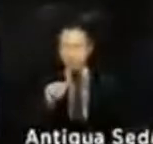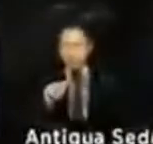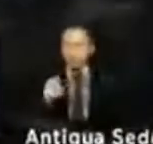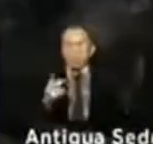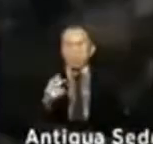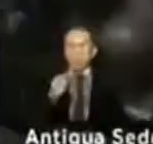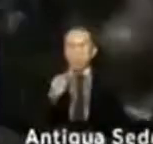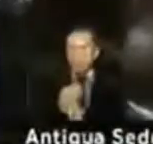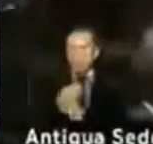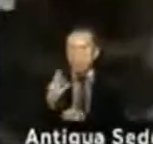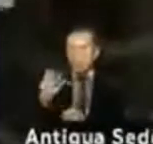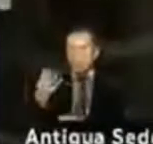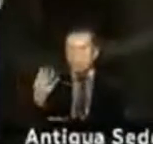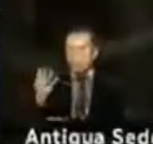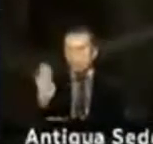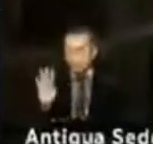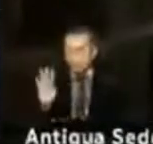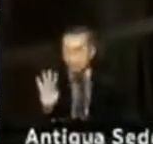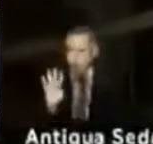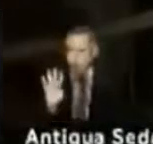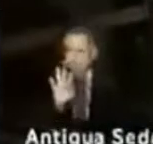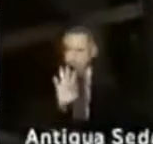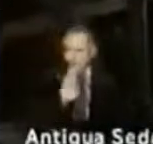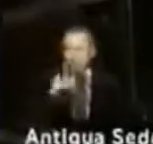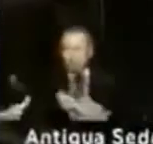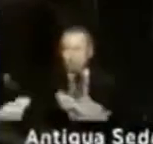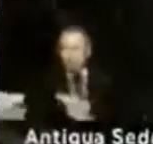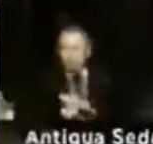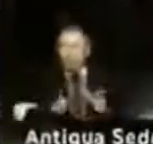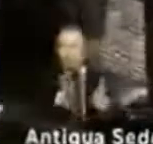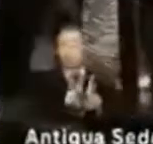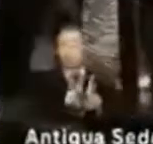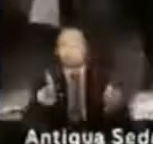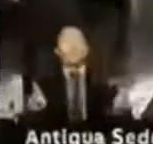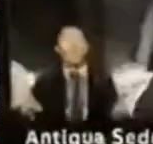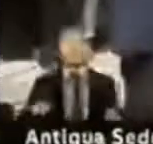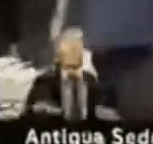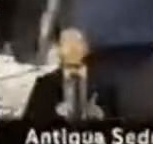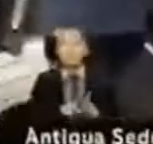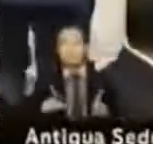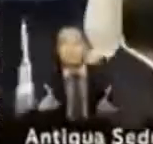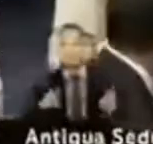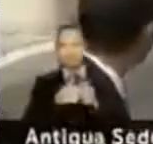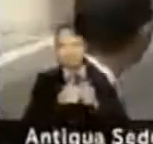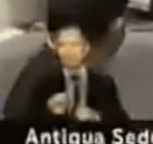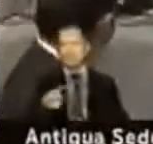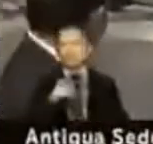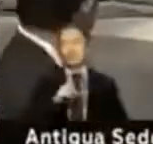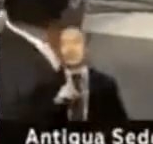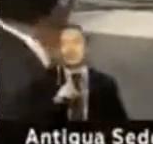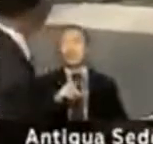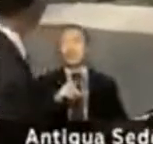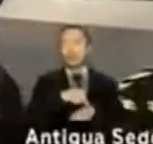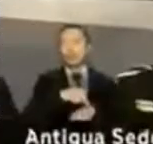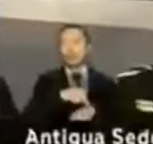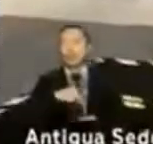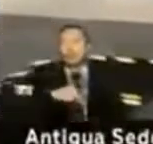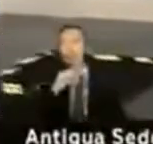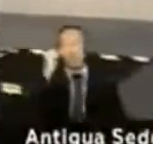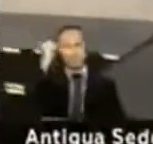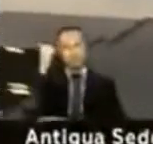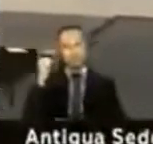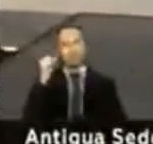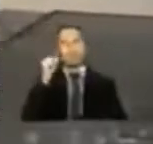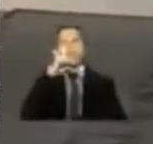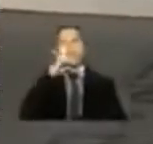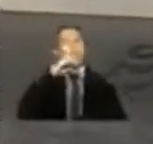para estas grandes empresas. En España fueron 8 los ministros que se fueron a trabajar para las grandes